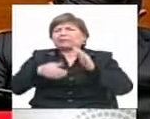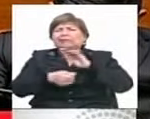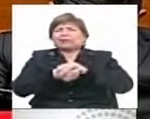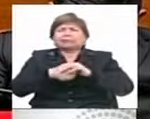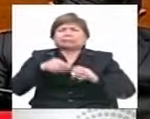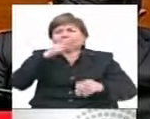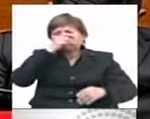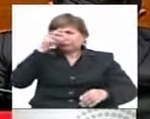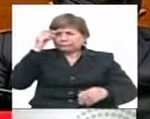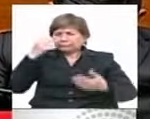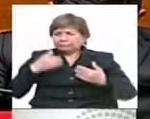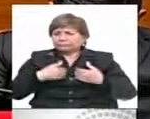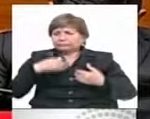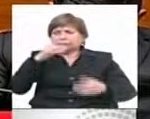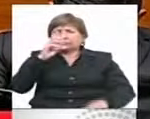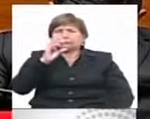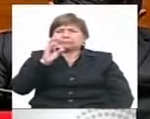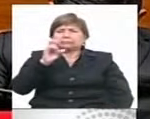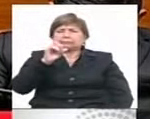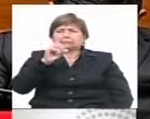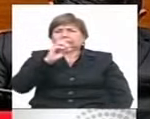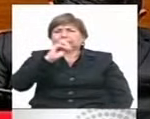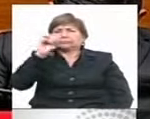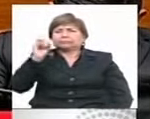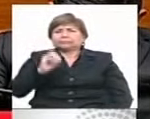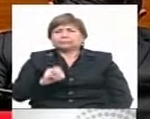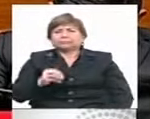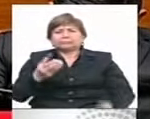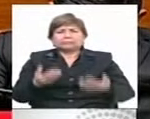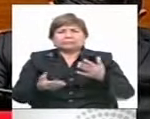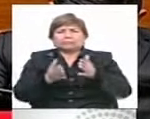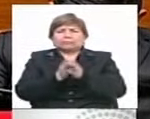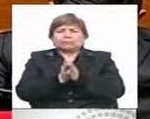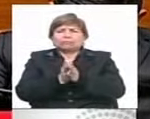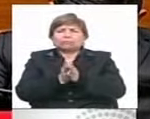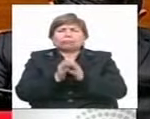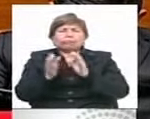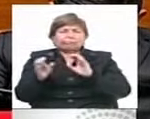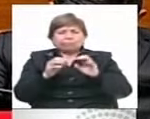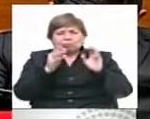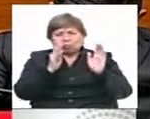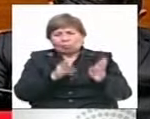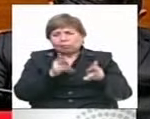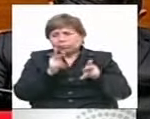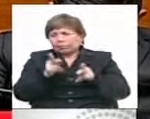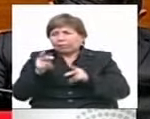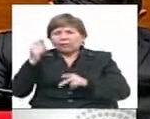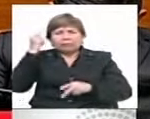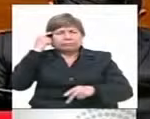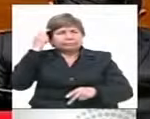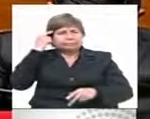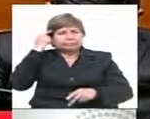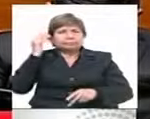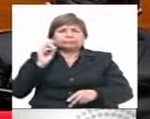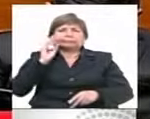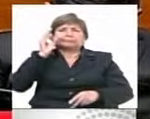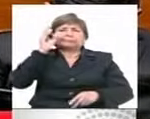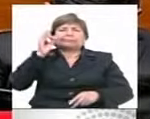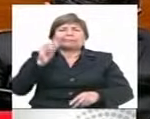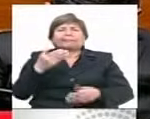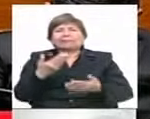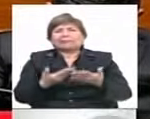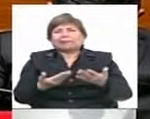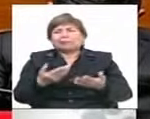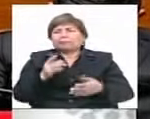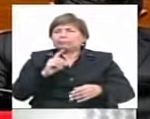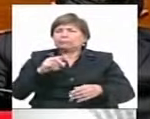Tenemos 71% de desaprobación. Por favor, hagamos planteamientos pensando en el futuro del país